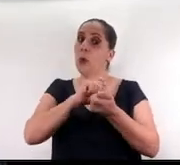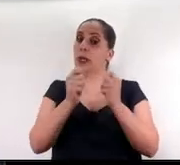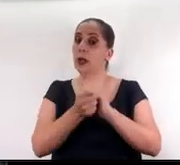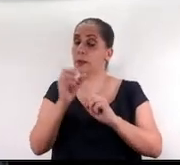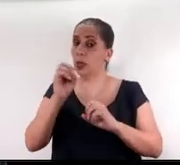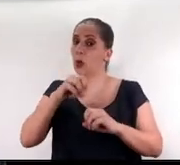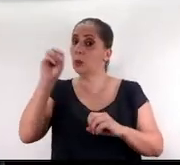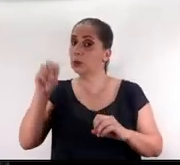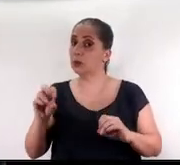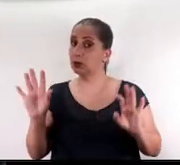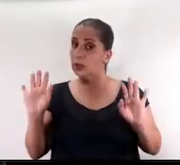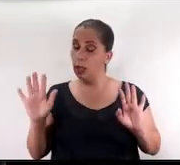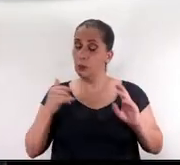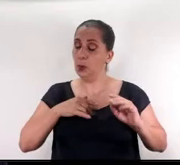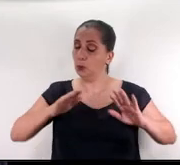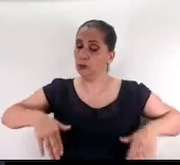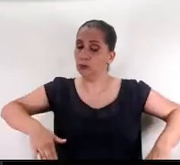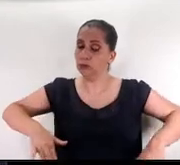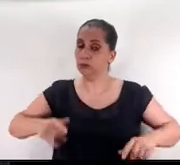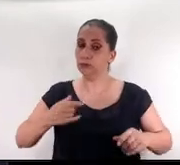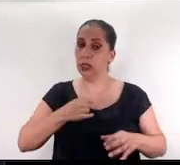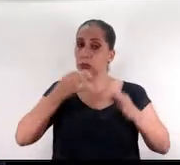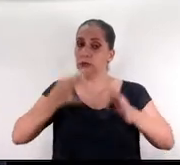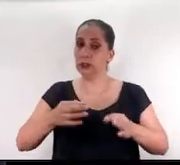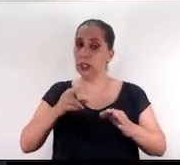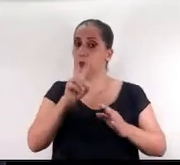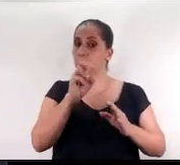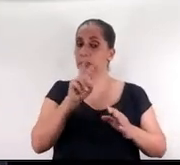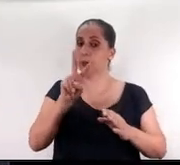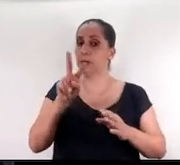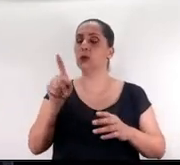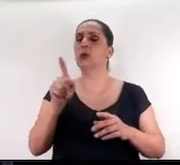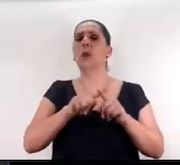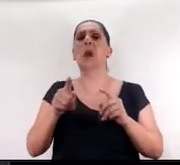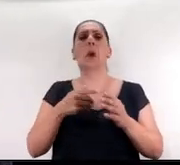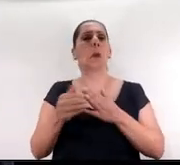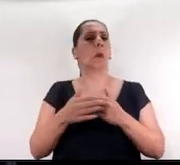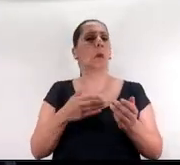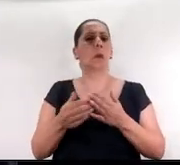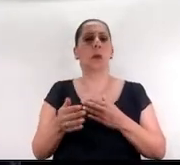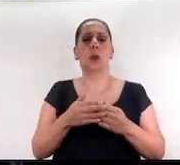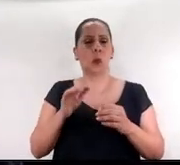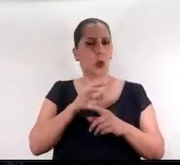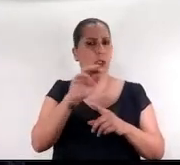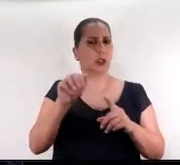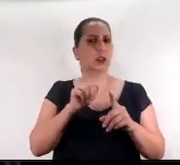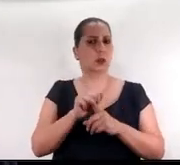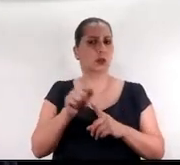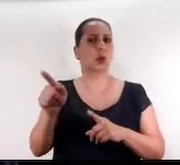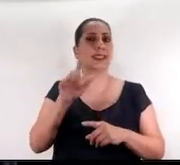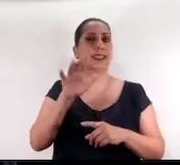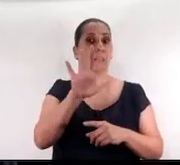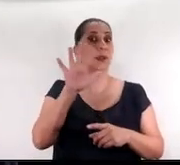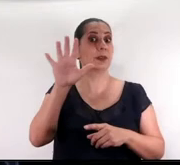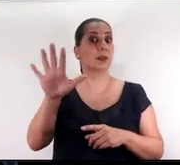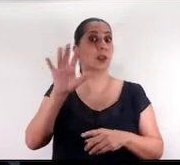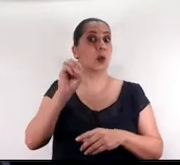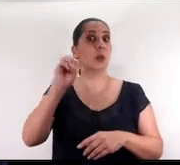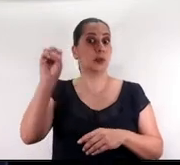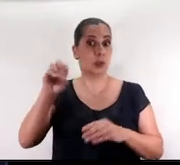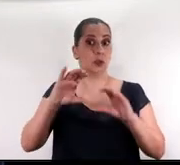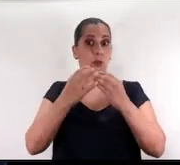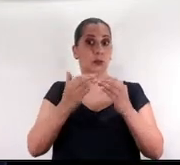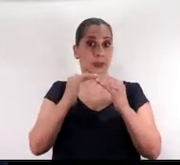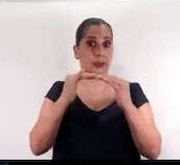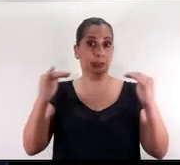número todavía final del 2020-21. Pero en cualquier caso, ese 55% de la población